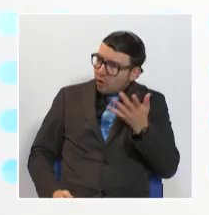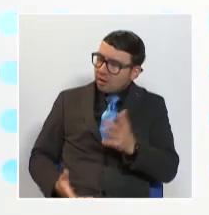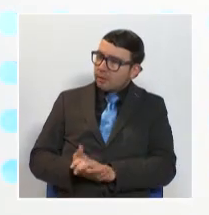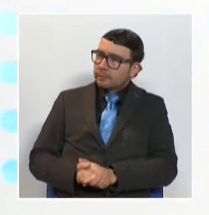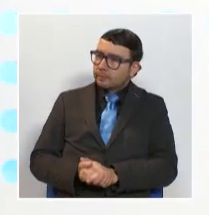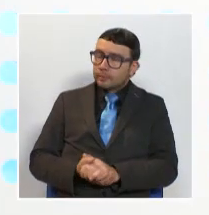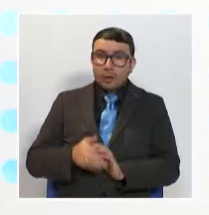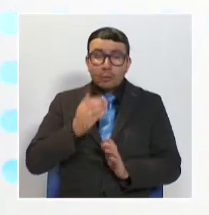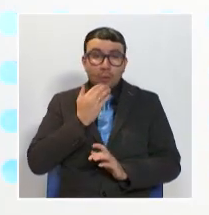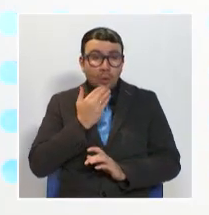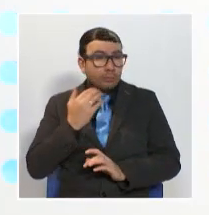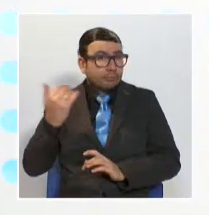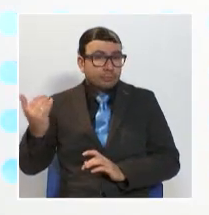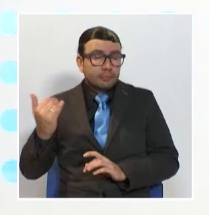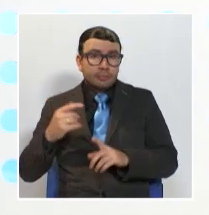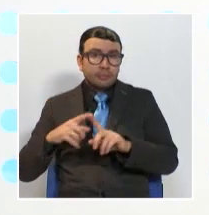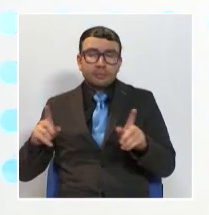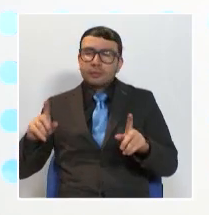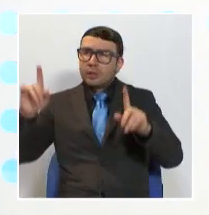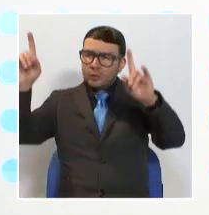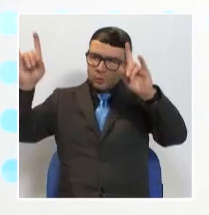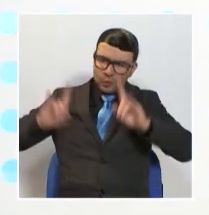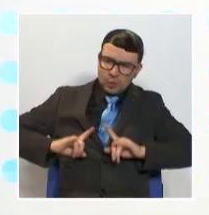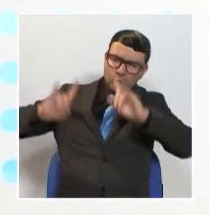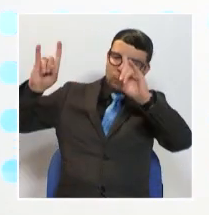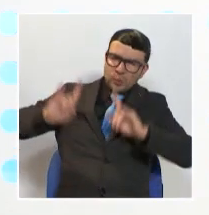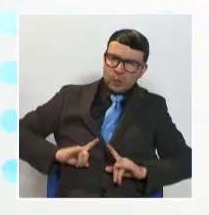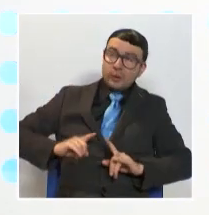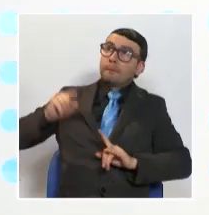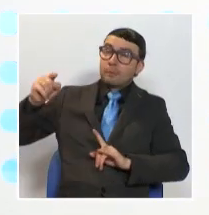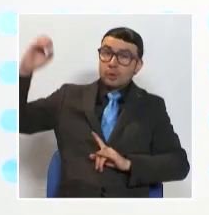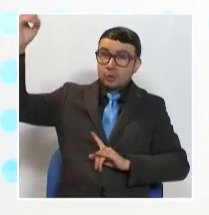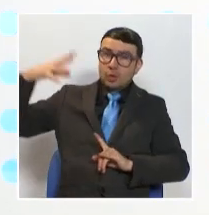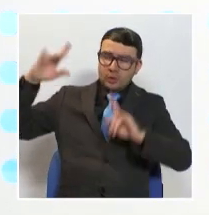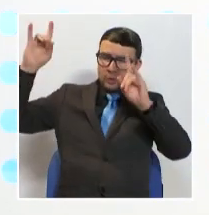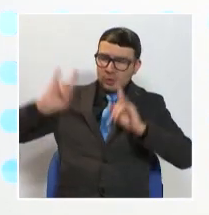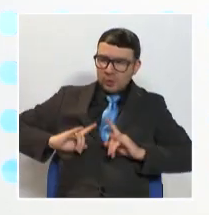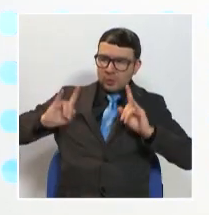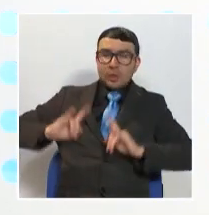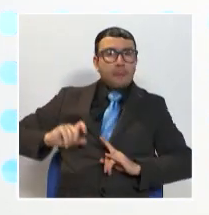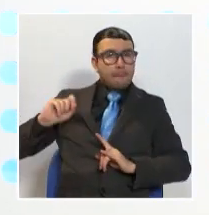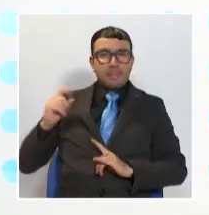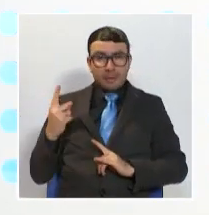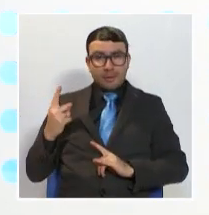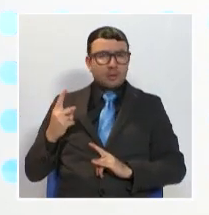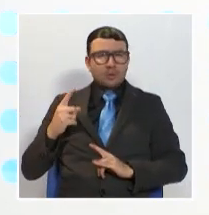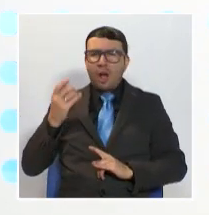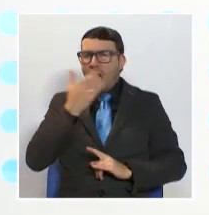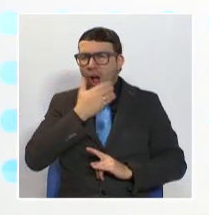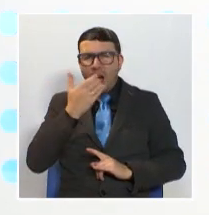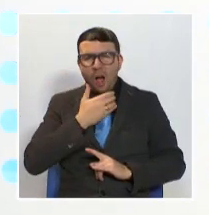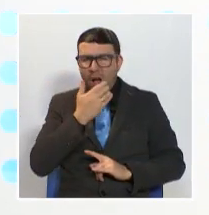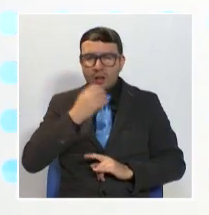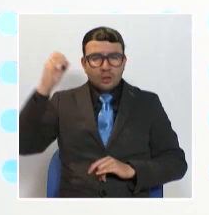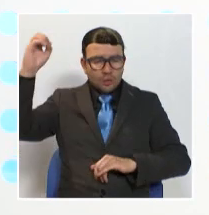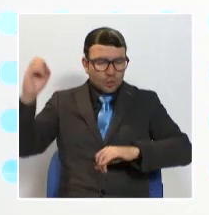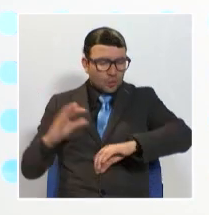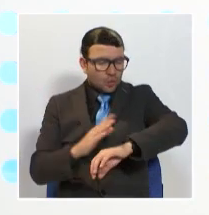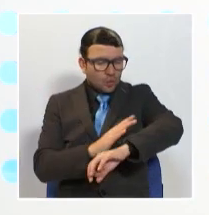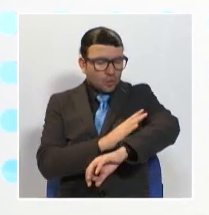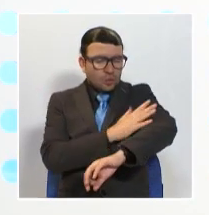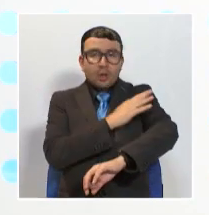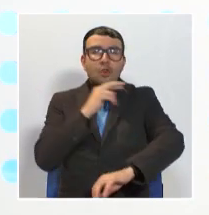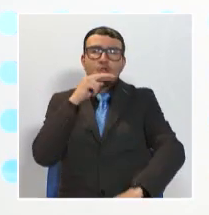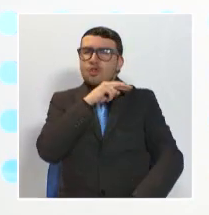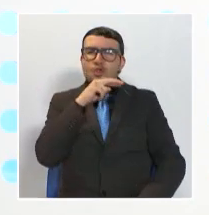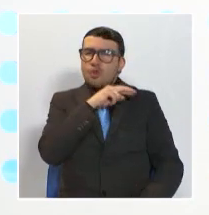digamos que tiene muchos efectos sobre la piel. La principal o la primera es la quemadura, ¿cierto? El eritema que vemos o ese enrojecimiento de la